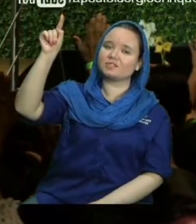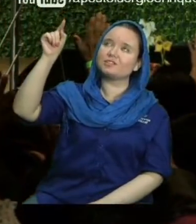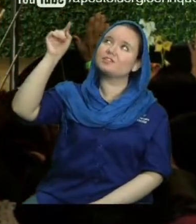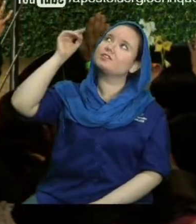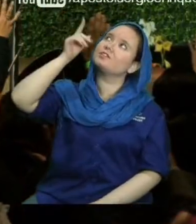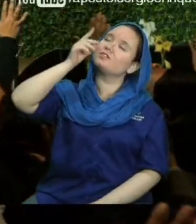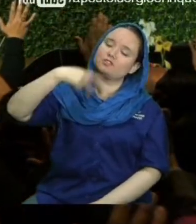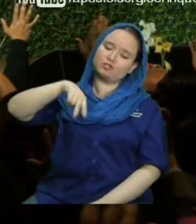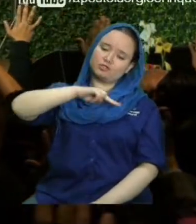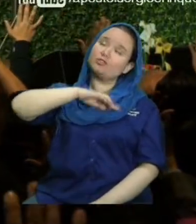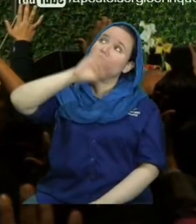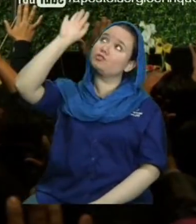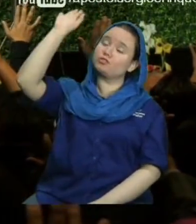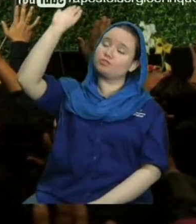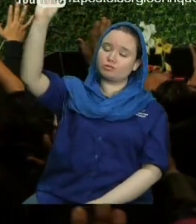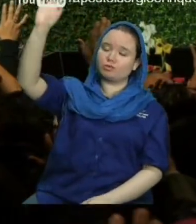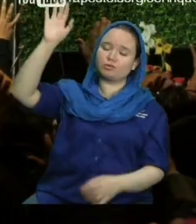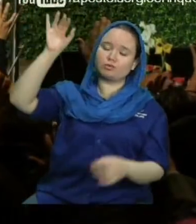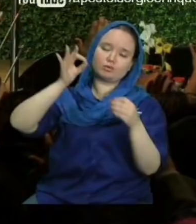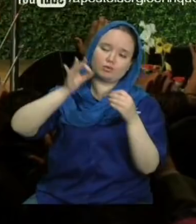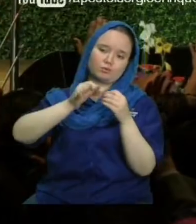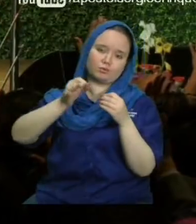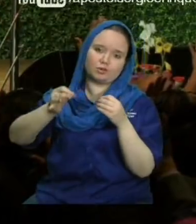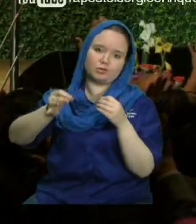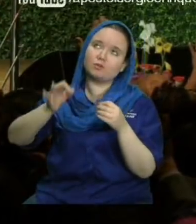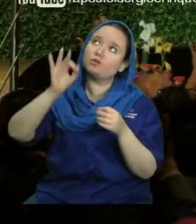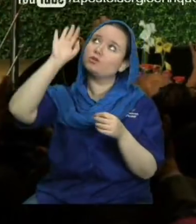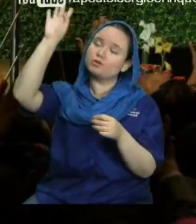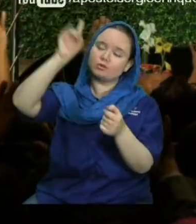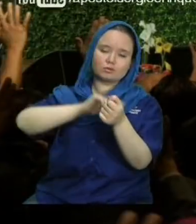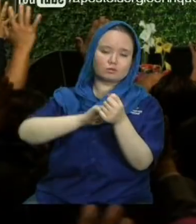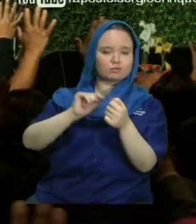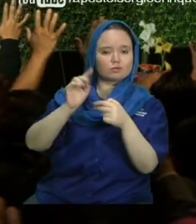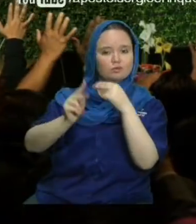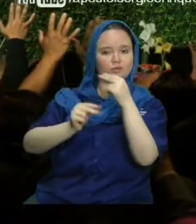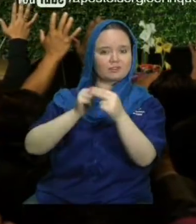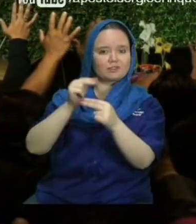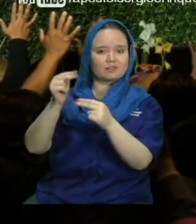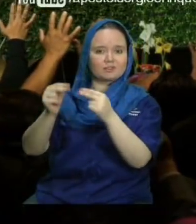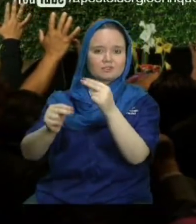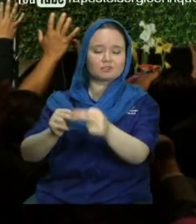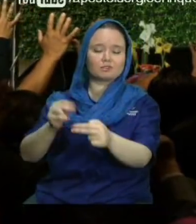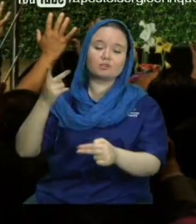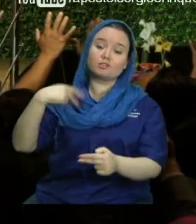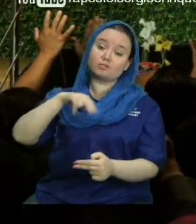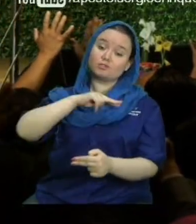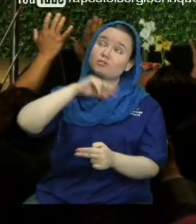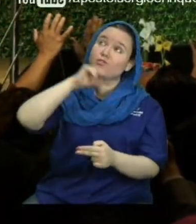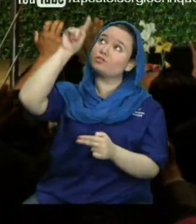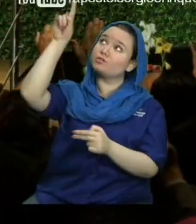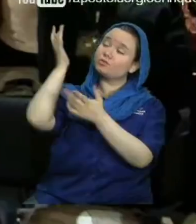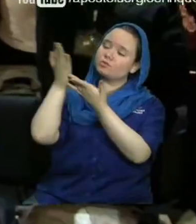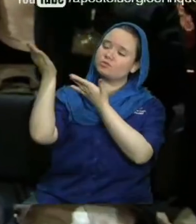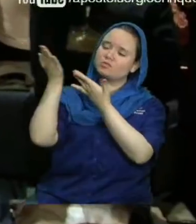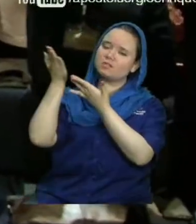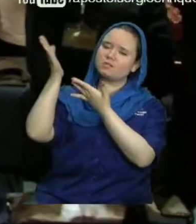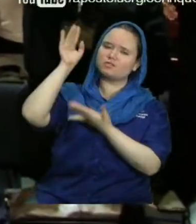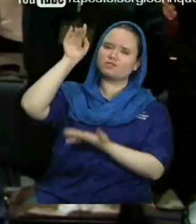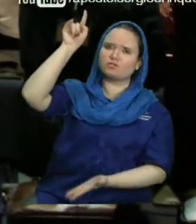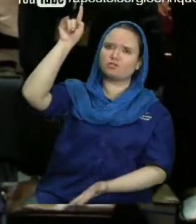somos tu pueblo, tu generación, tus santos, tus siervos.